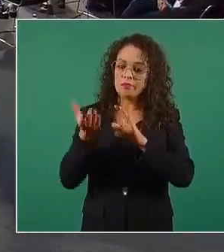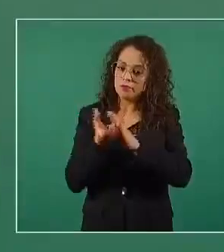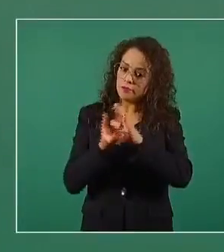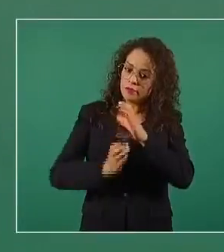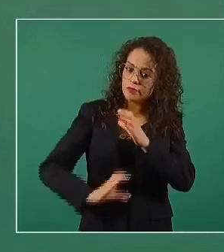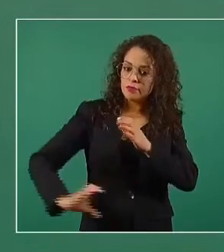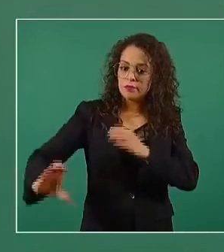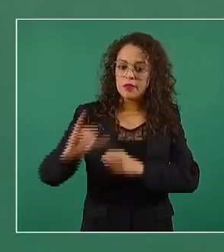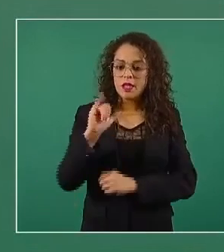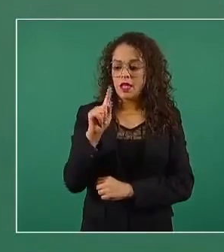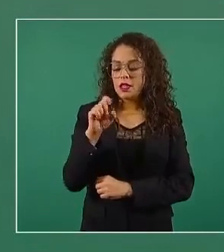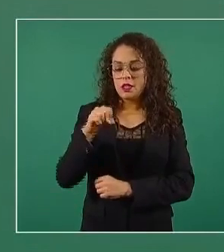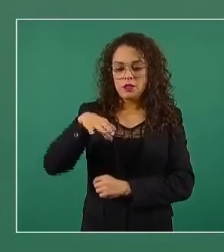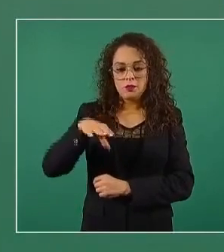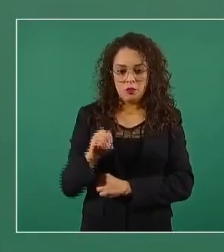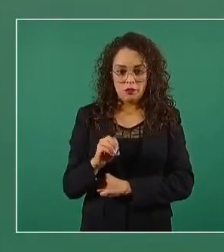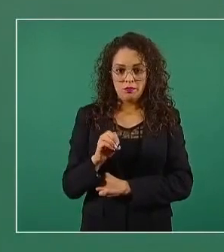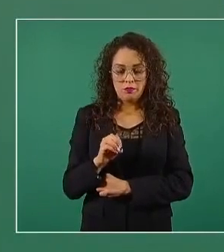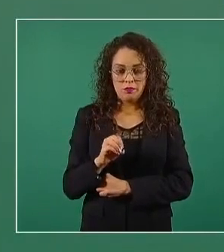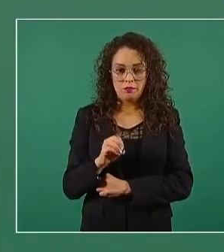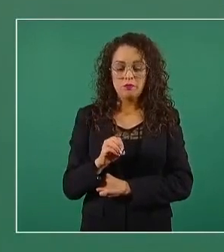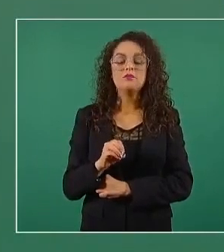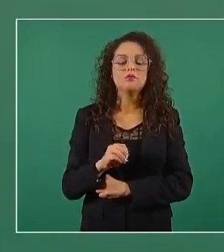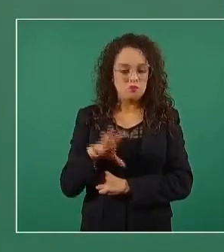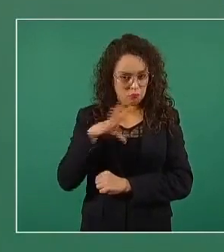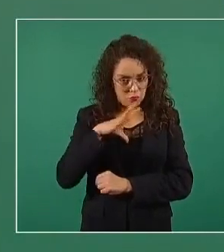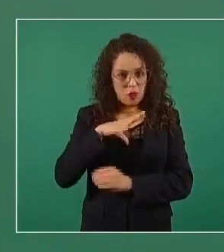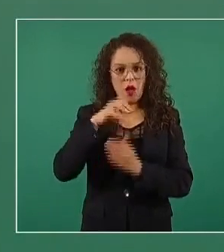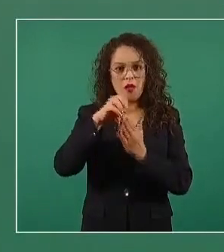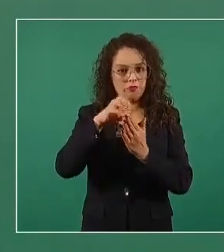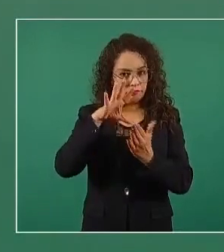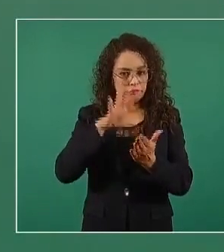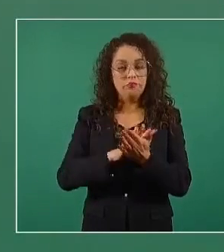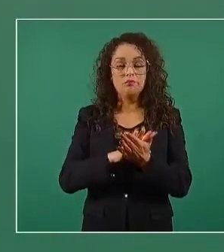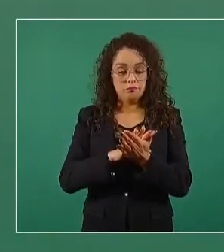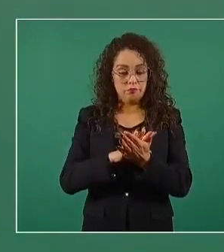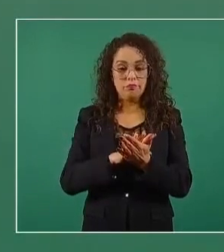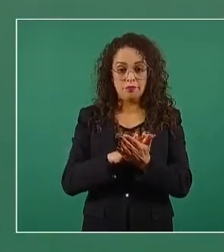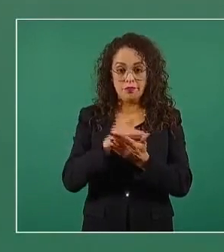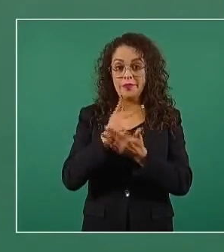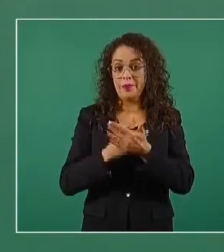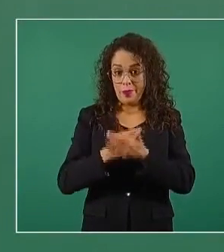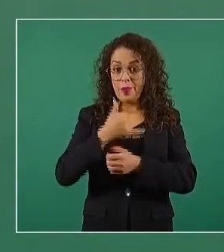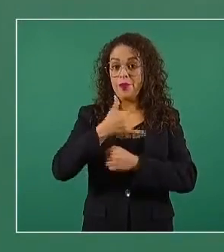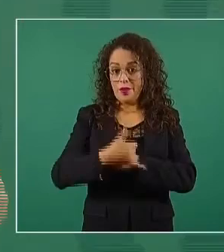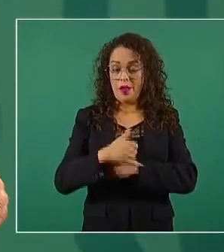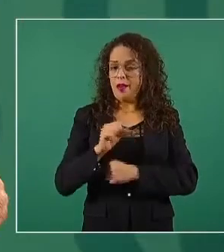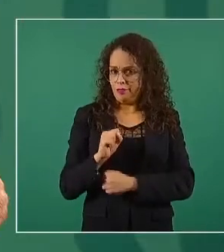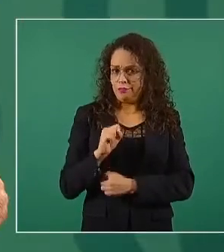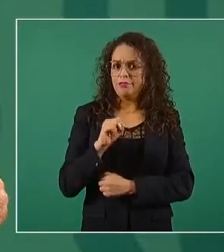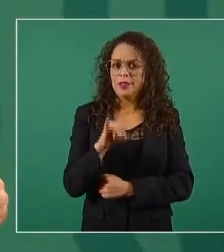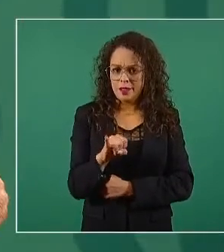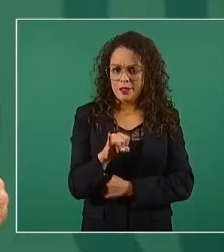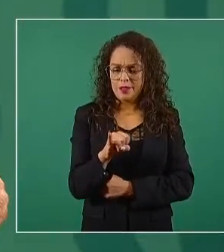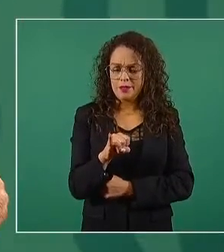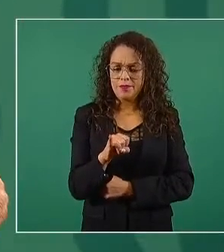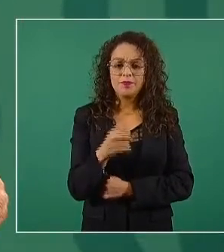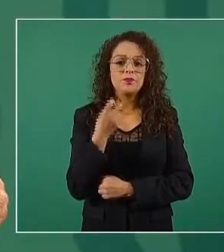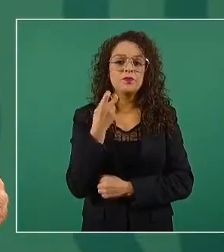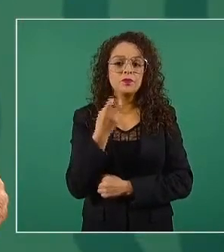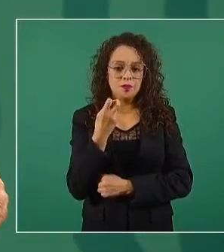está descartado, es parte del proyecto. Y también Por eso hablábamos